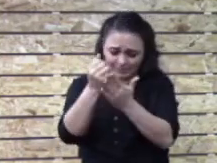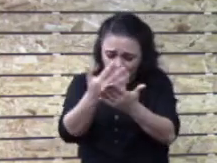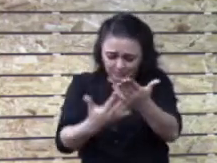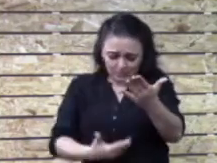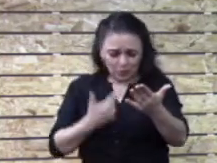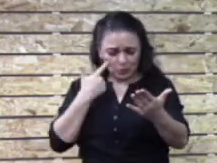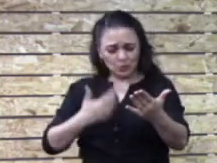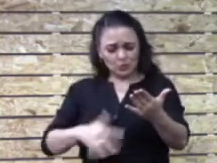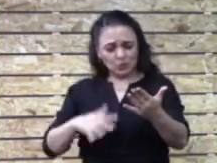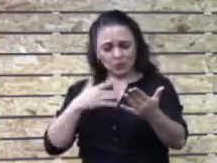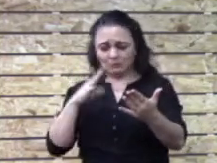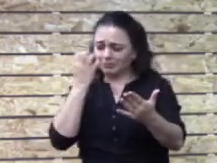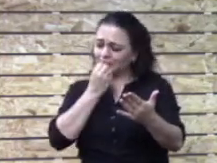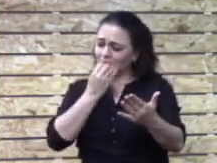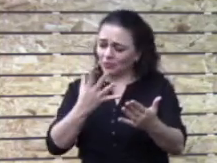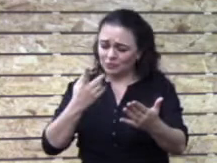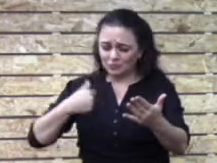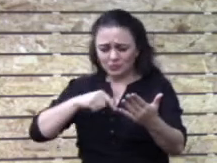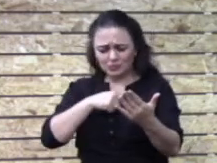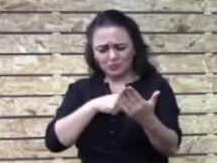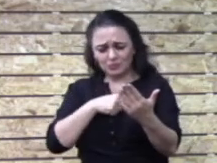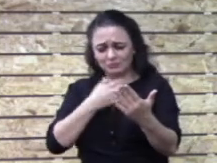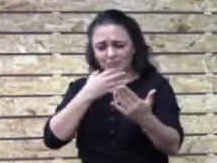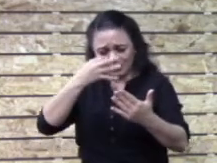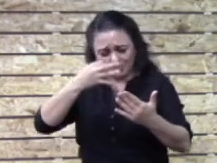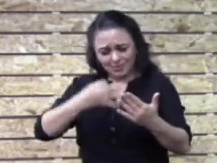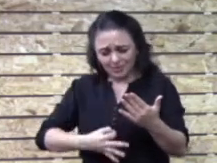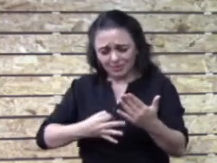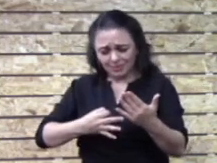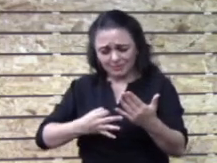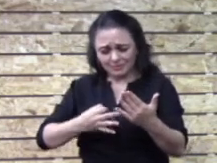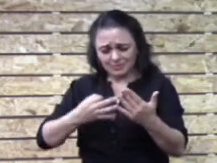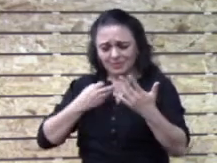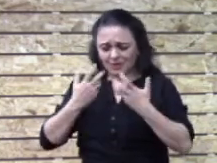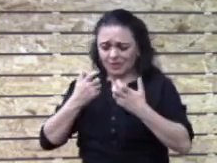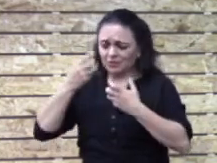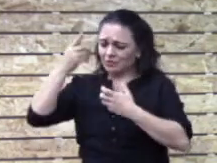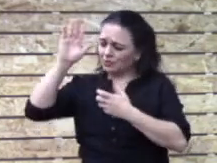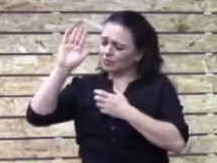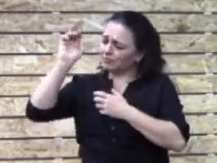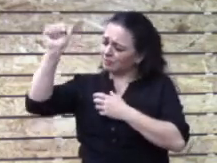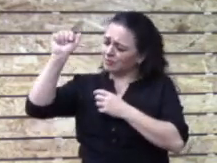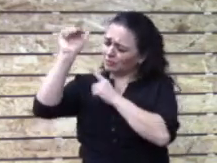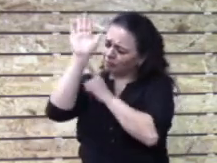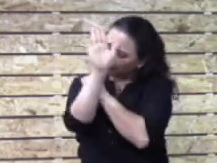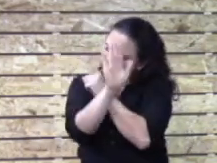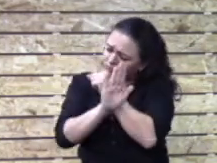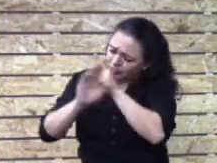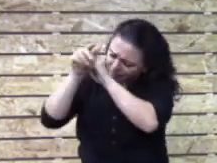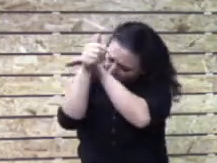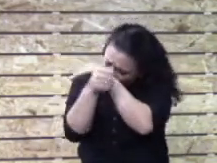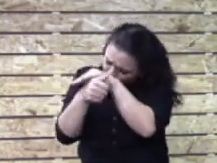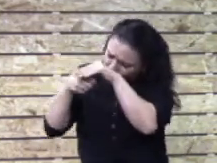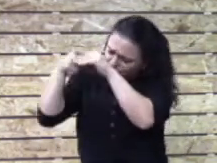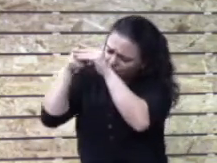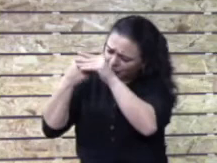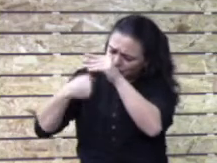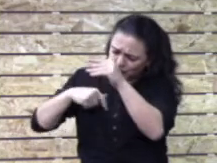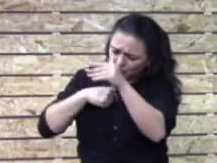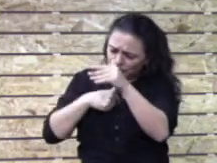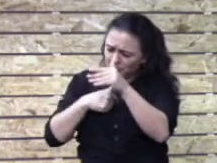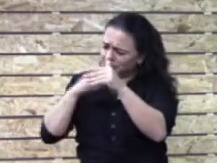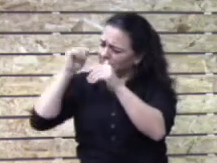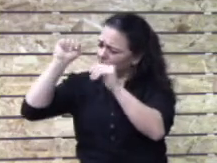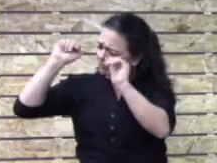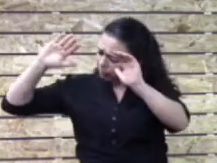es mal escogido cuando buscamos refugio en ti y en tu santo temor al leer esta porción de tu